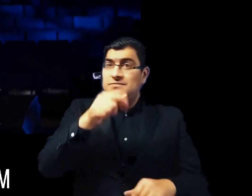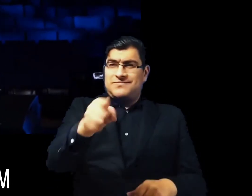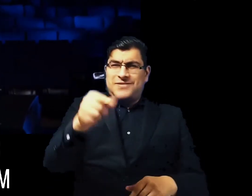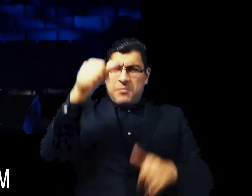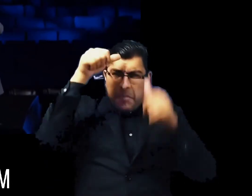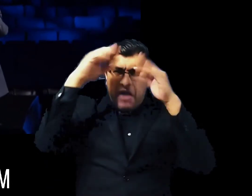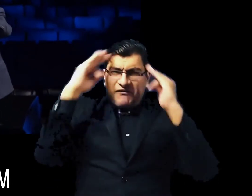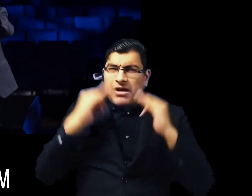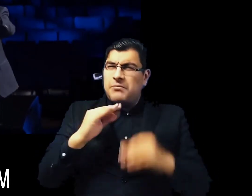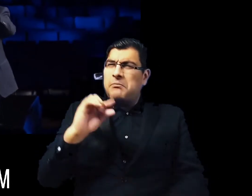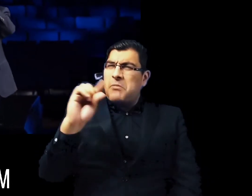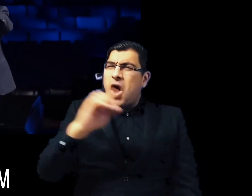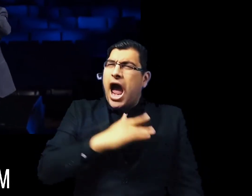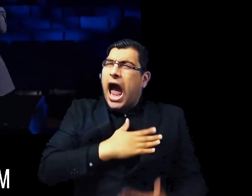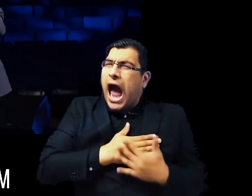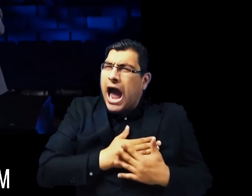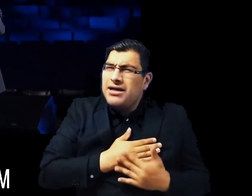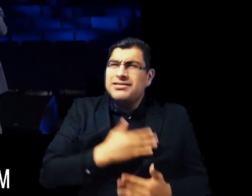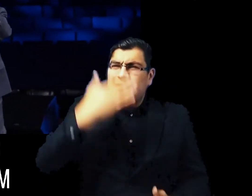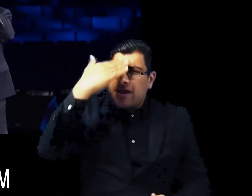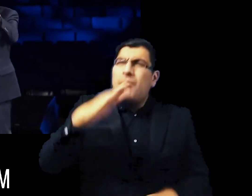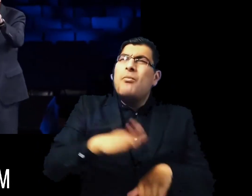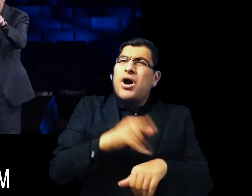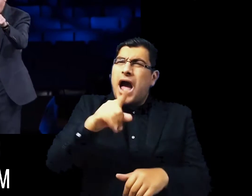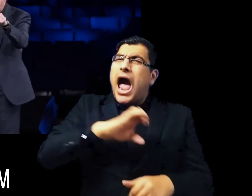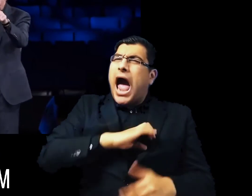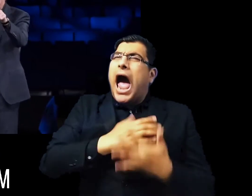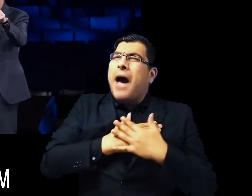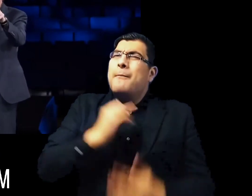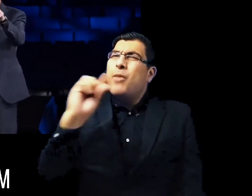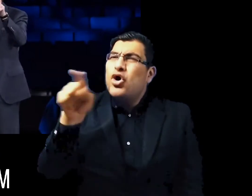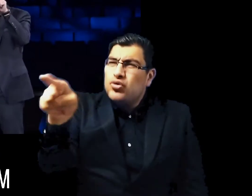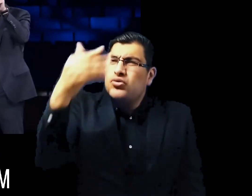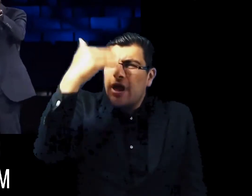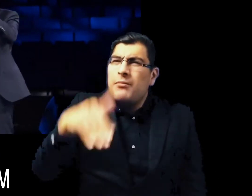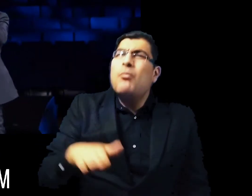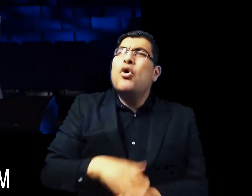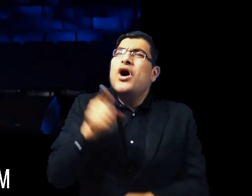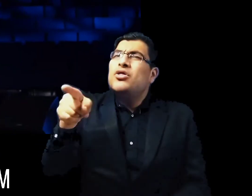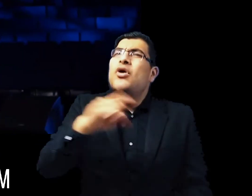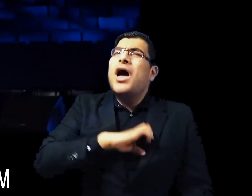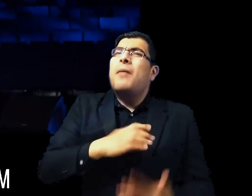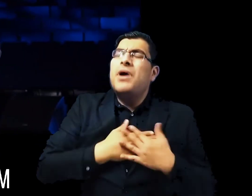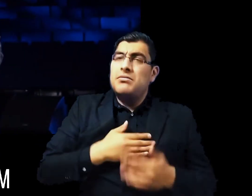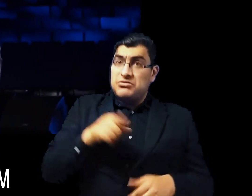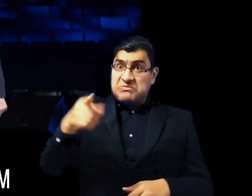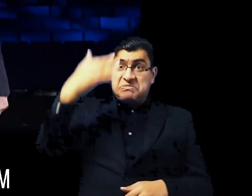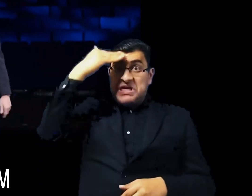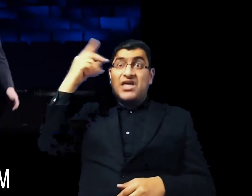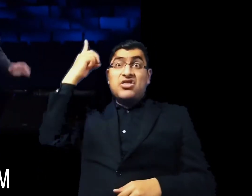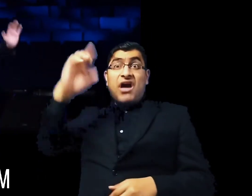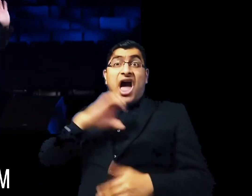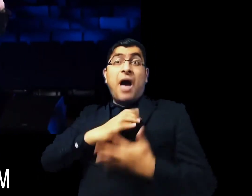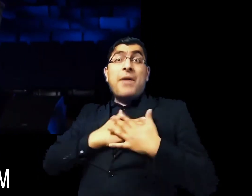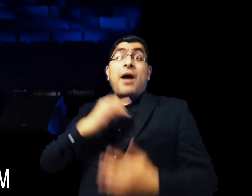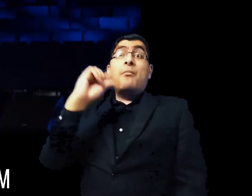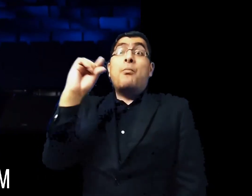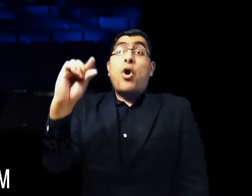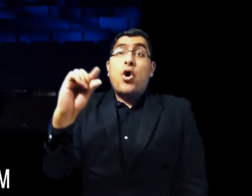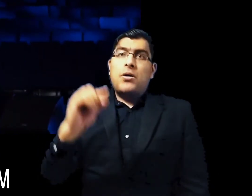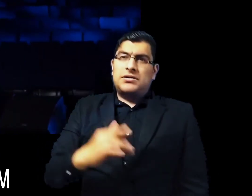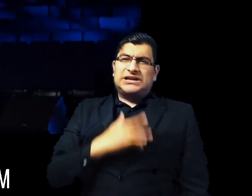Simón, ¿sabés por qué vos amás poco? Porque sentís que poco se te ama. Porque sentís